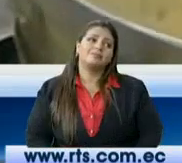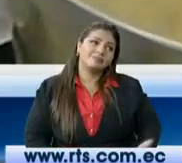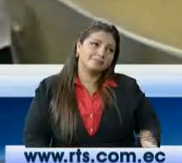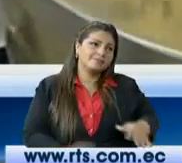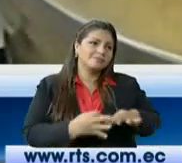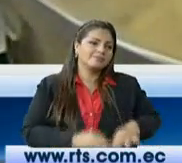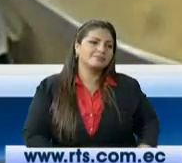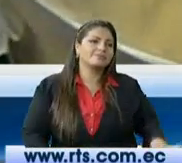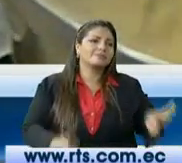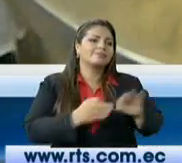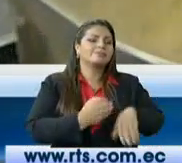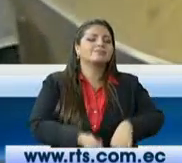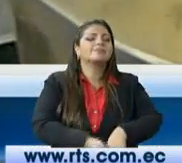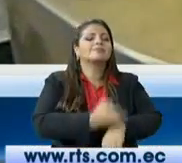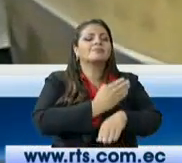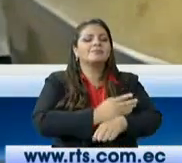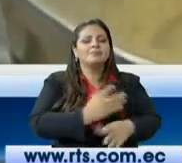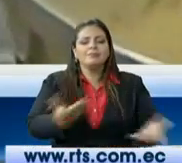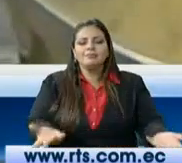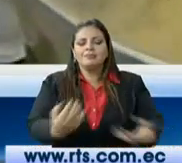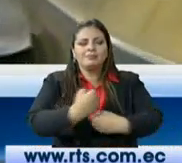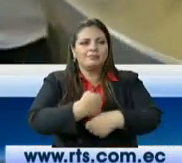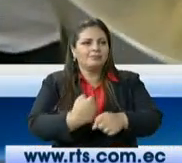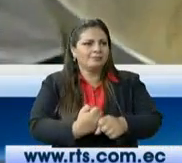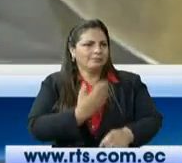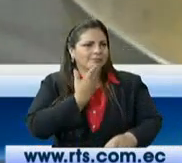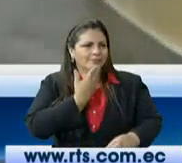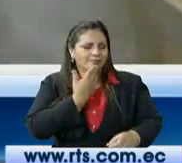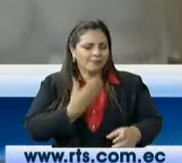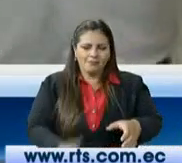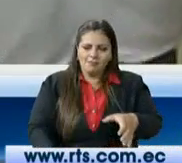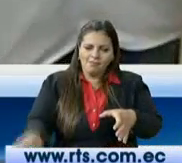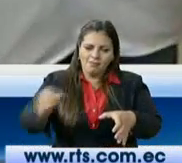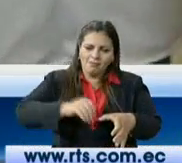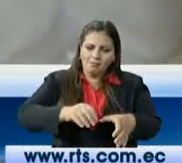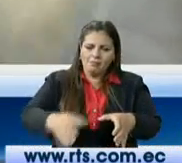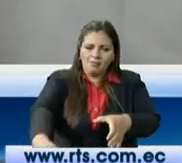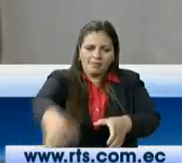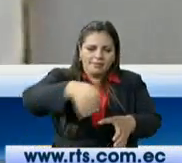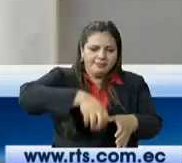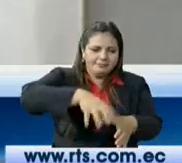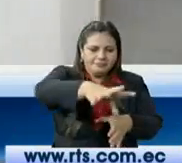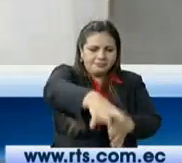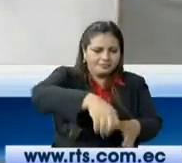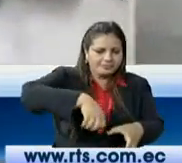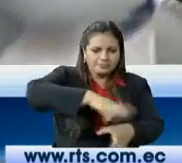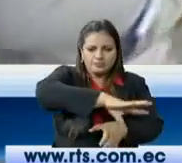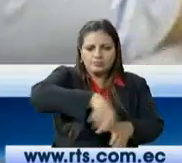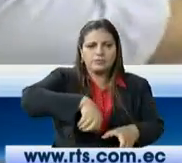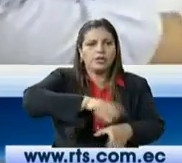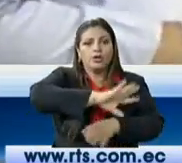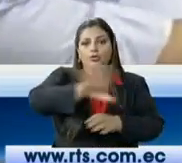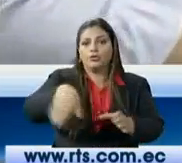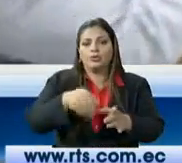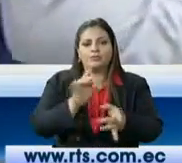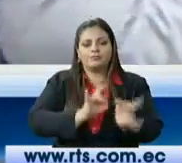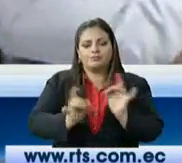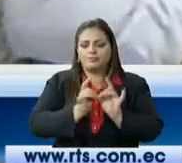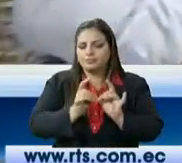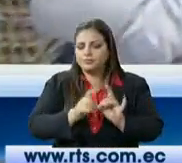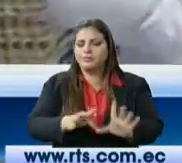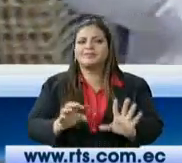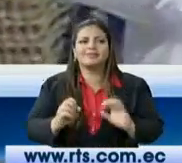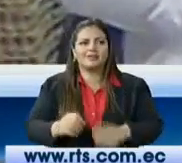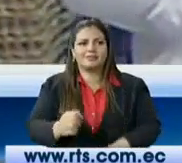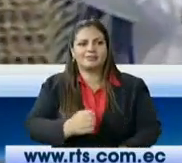suave. Porque si no tiene todos los ingredientes, el pan sale reseco o duro. Perfecto. Sí. Listo, gracias, don Antonio. Ya en el siguiente, ahorita nos vamos a un